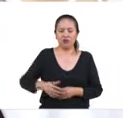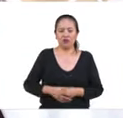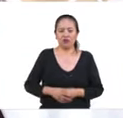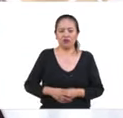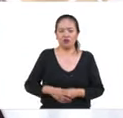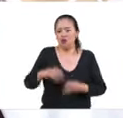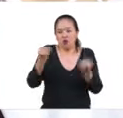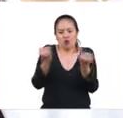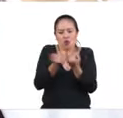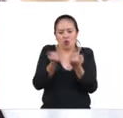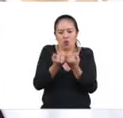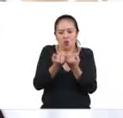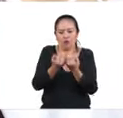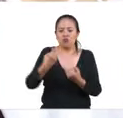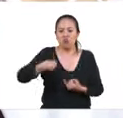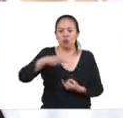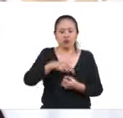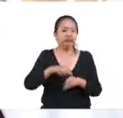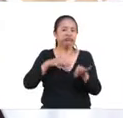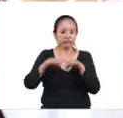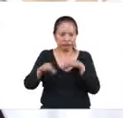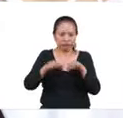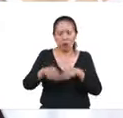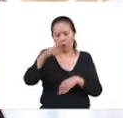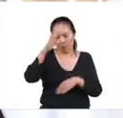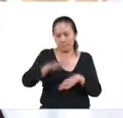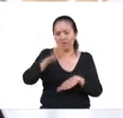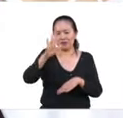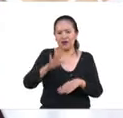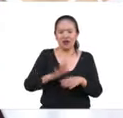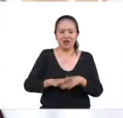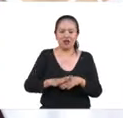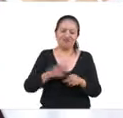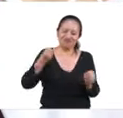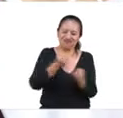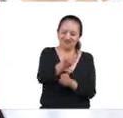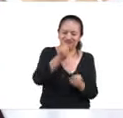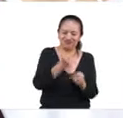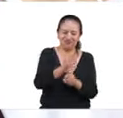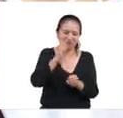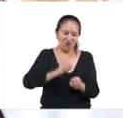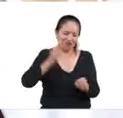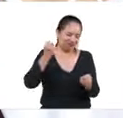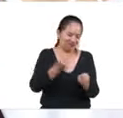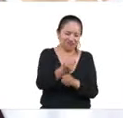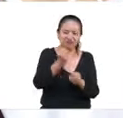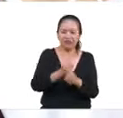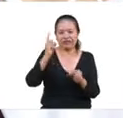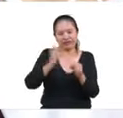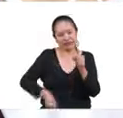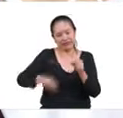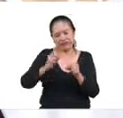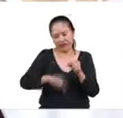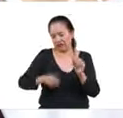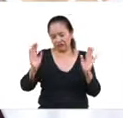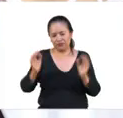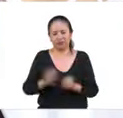pues todo lo que tengamos que hacer para seguir luchando por erradicar la violencia contra las mujeres. Y al mismo